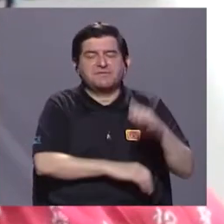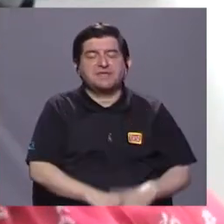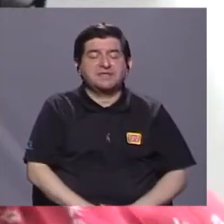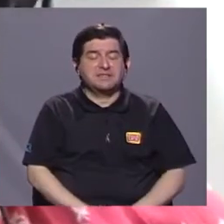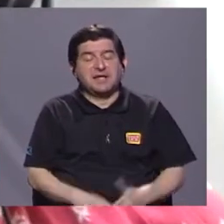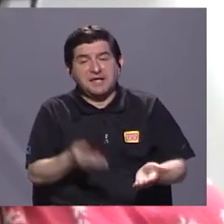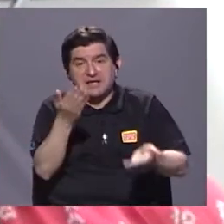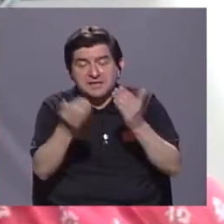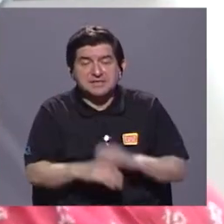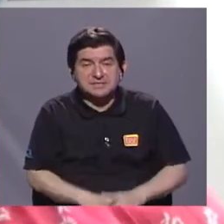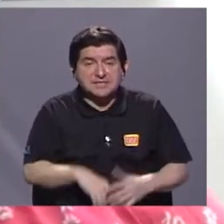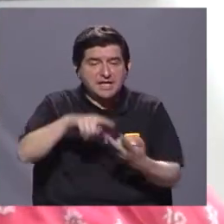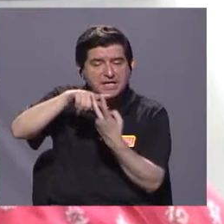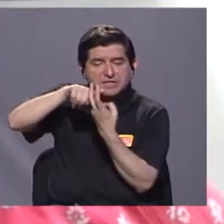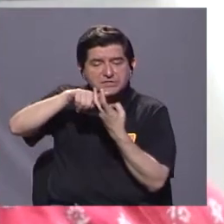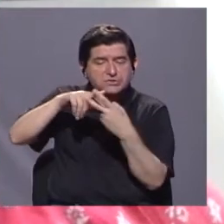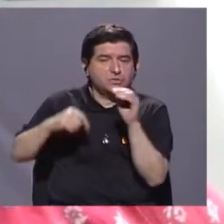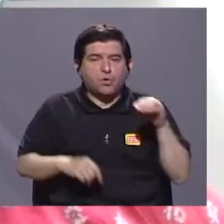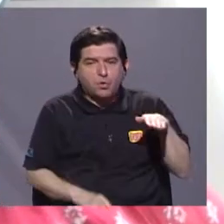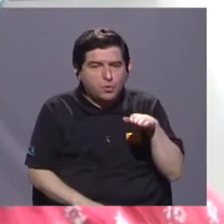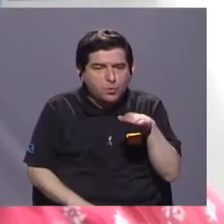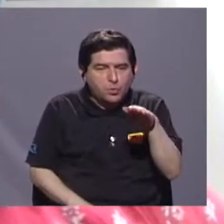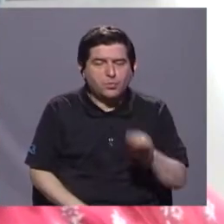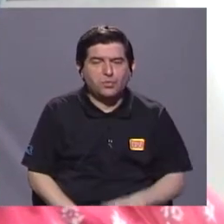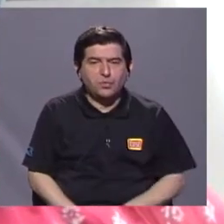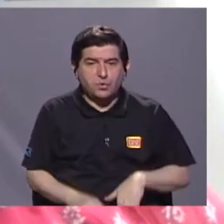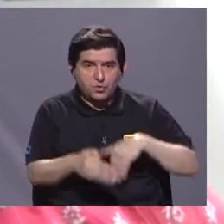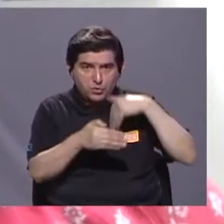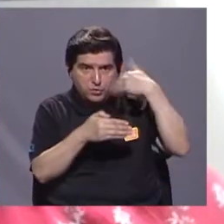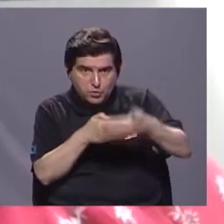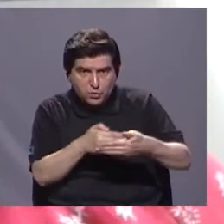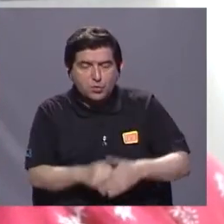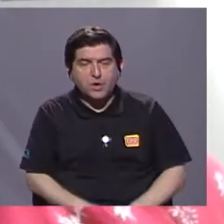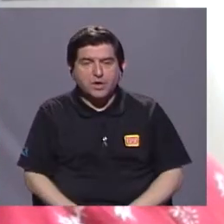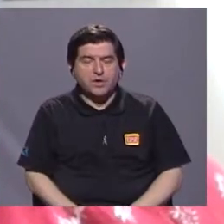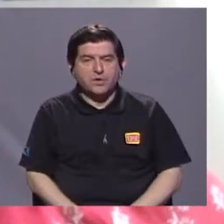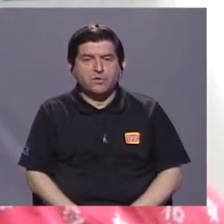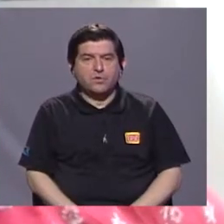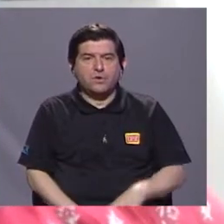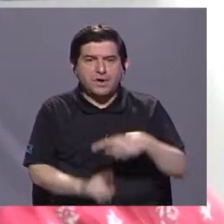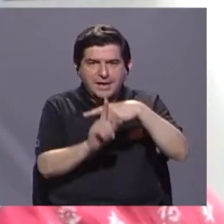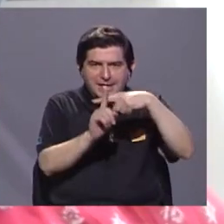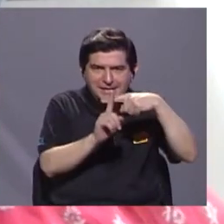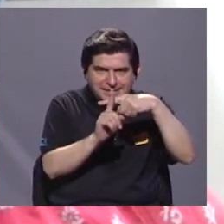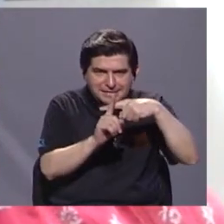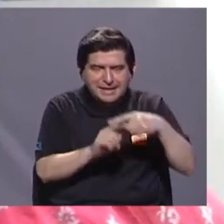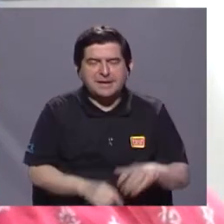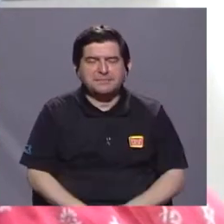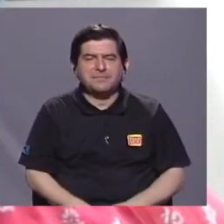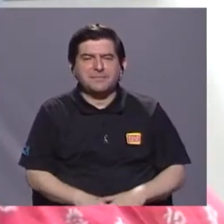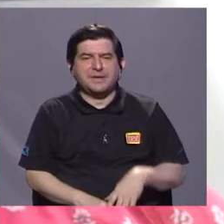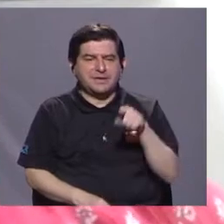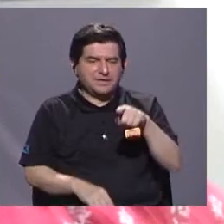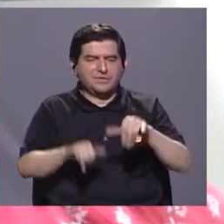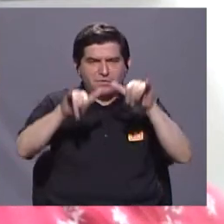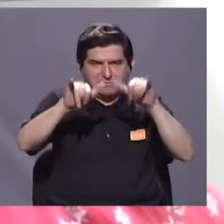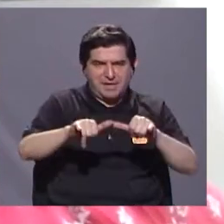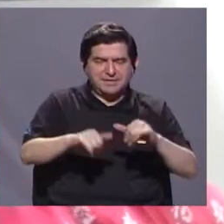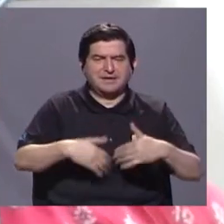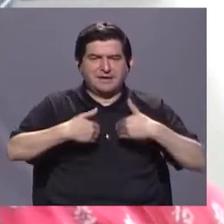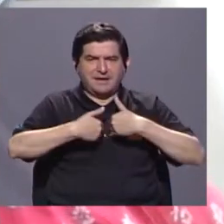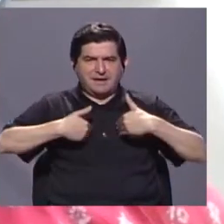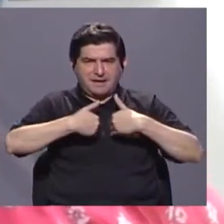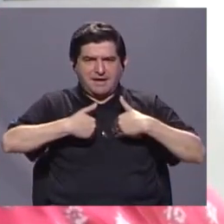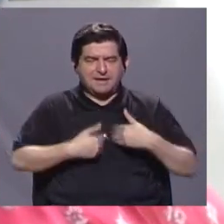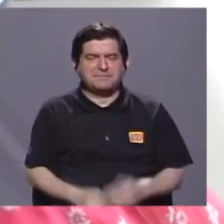sobre todo murciélagos pasando por un hospedero intermediario que es tal vez un animal donde el